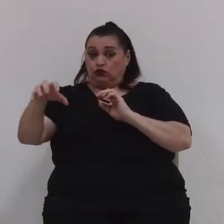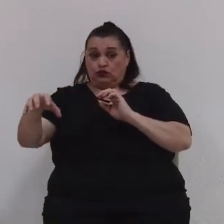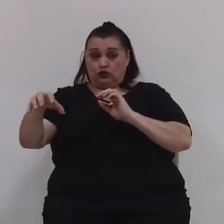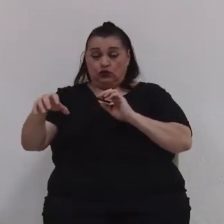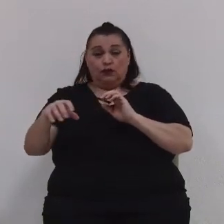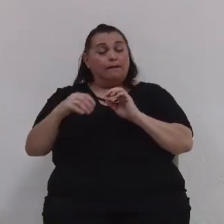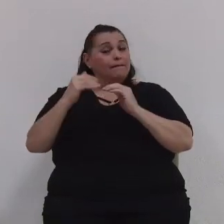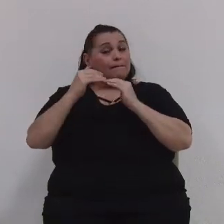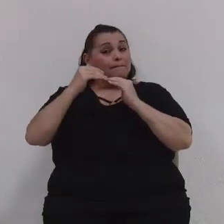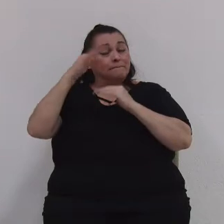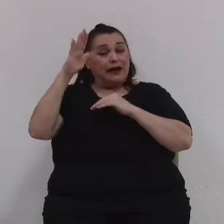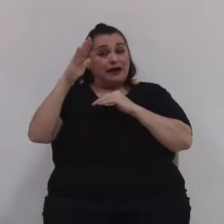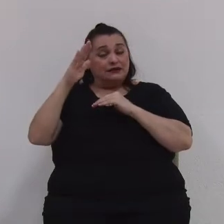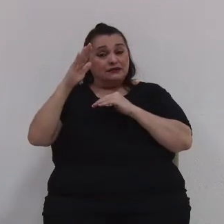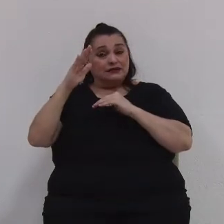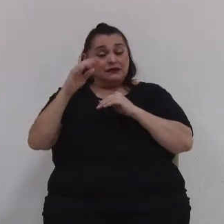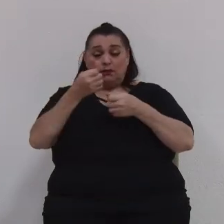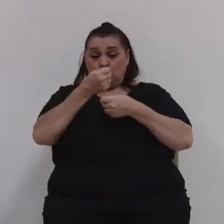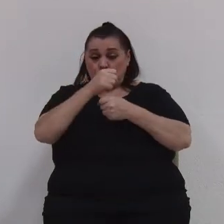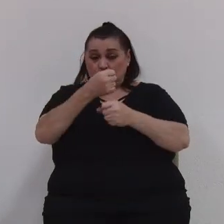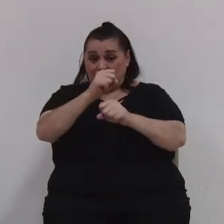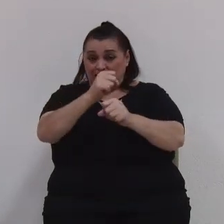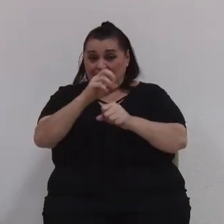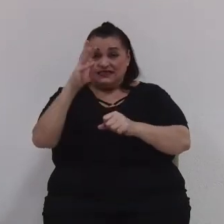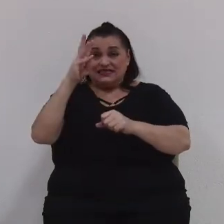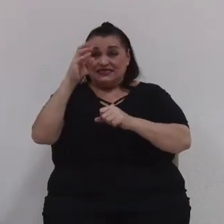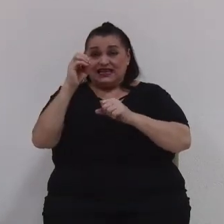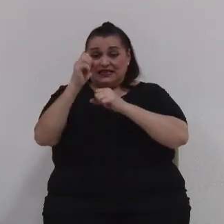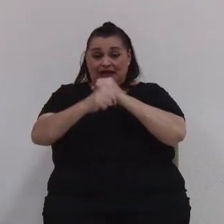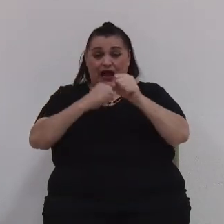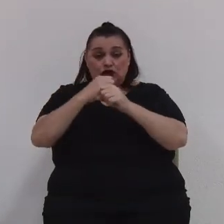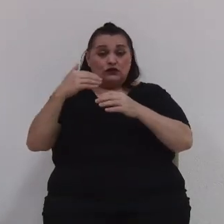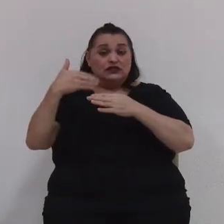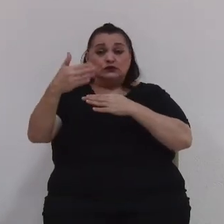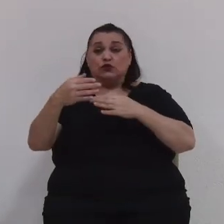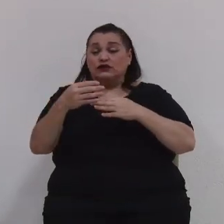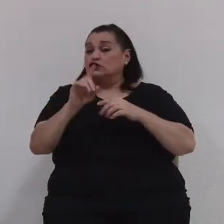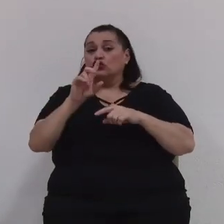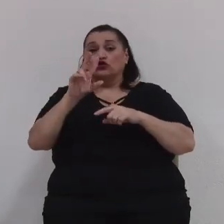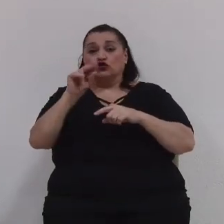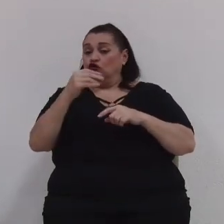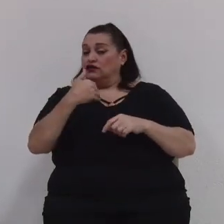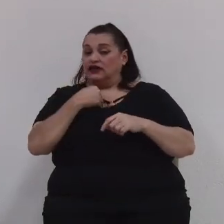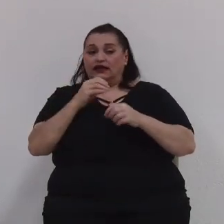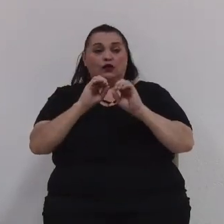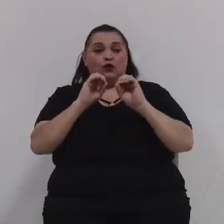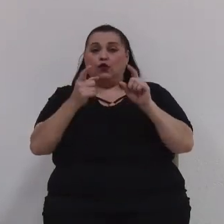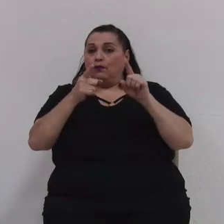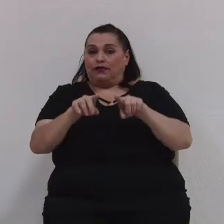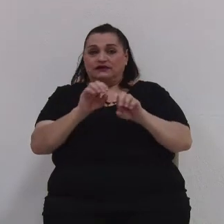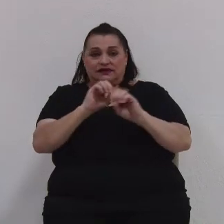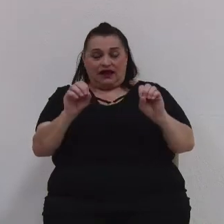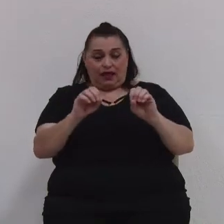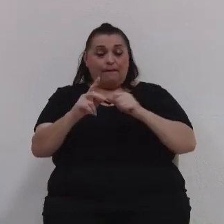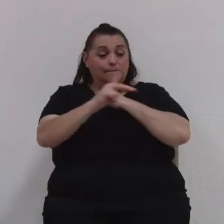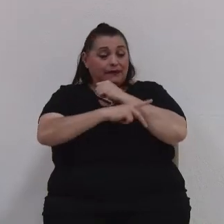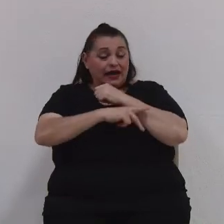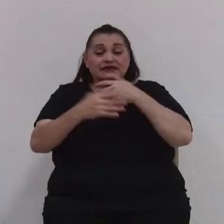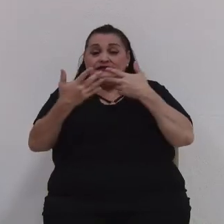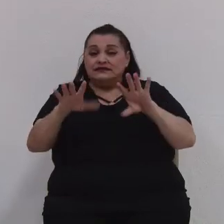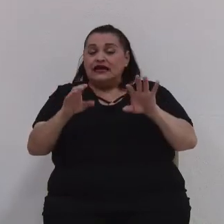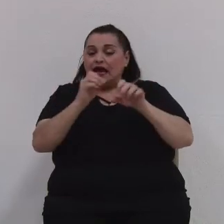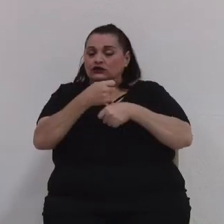más de las municipalidades 60 años después no la tienen y nada pasa. Entonces, resumo, el país ya hizo una buena